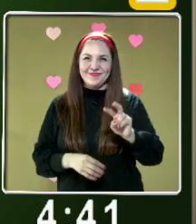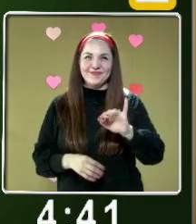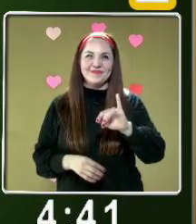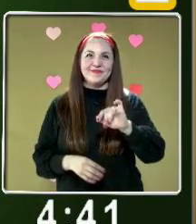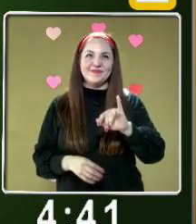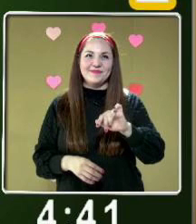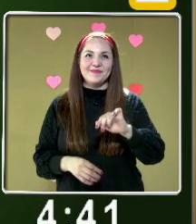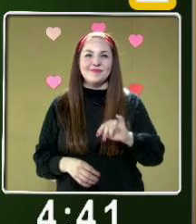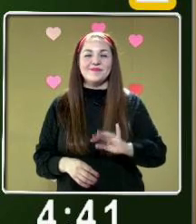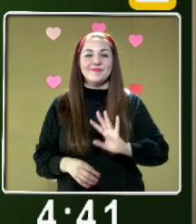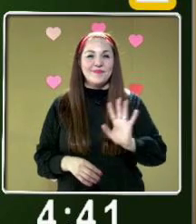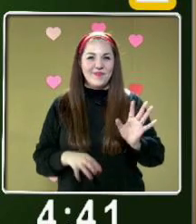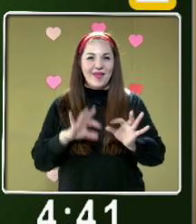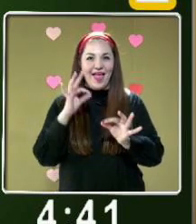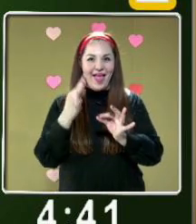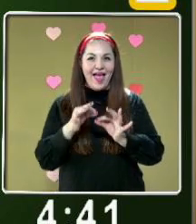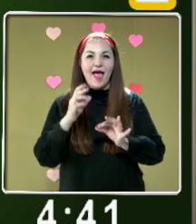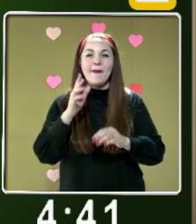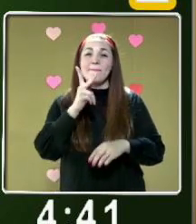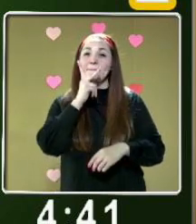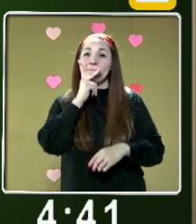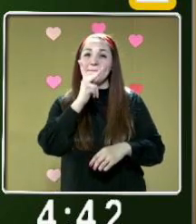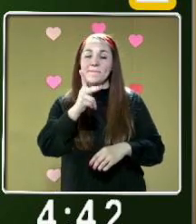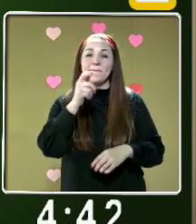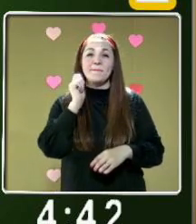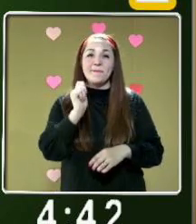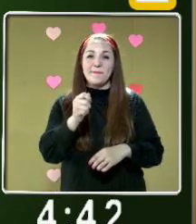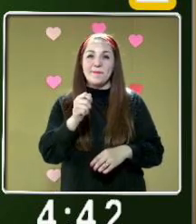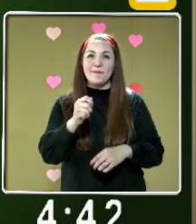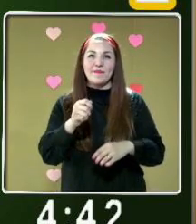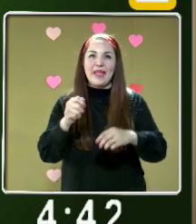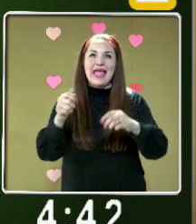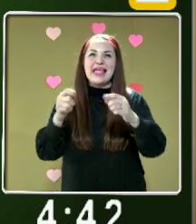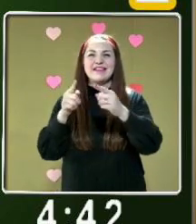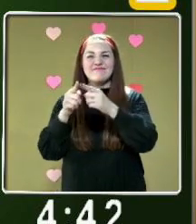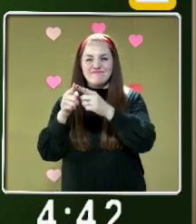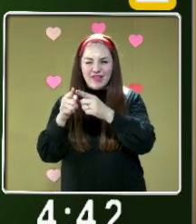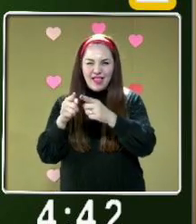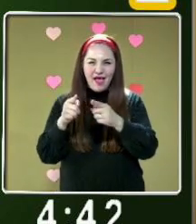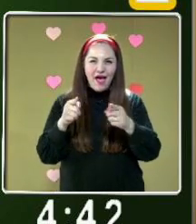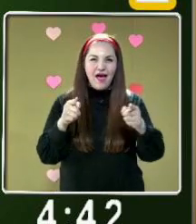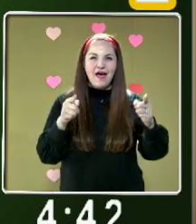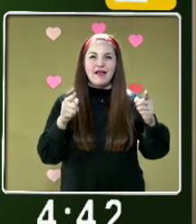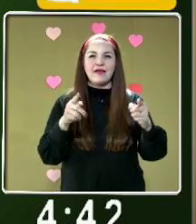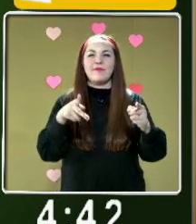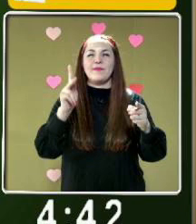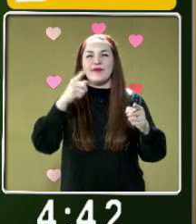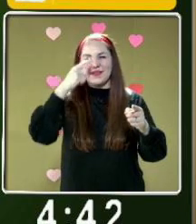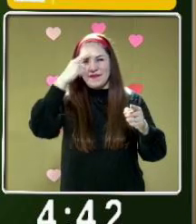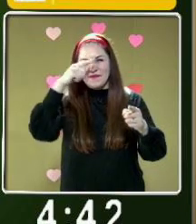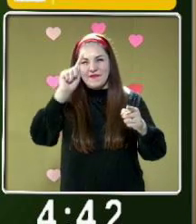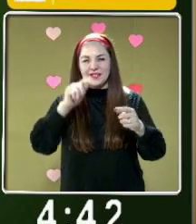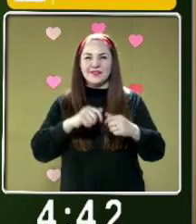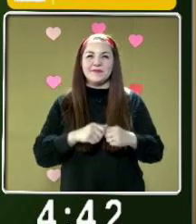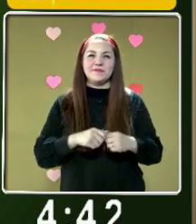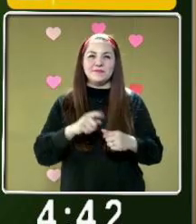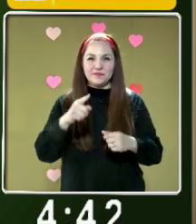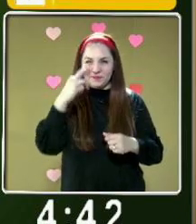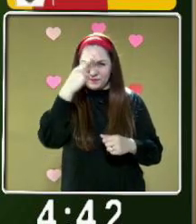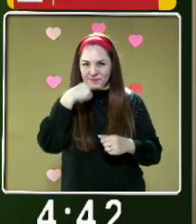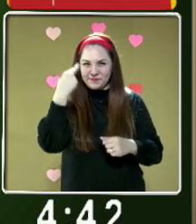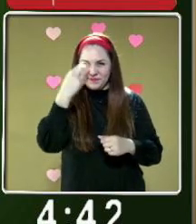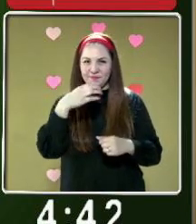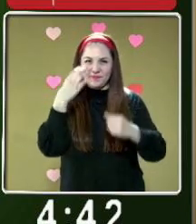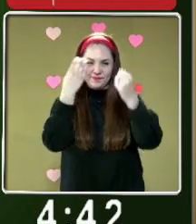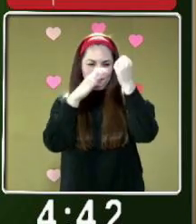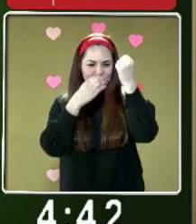que ya están contestando, porque la palabra es larga, pero está bien fácil. Entonces, maestra, en lo que estamos revisando los